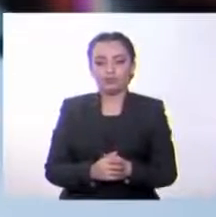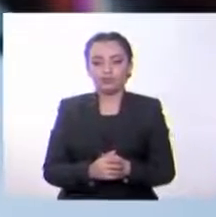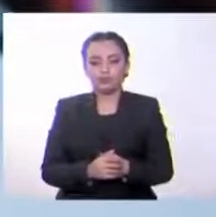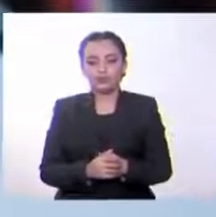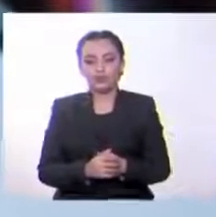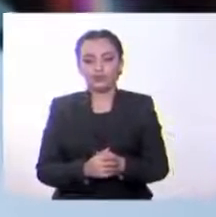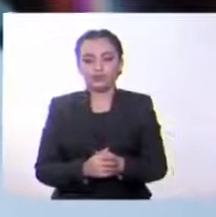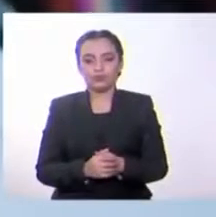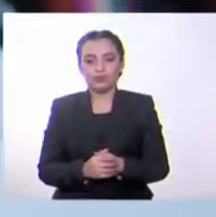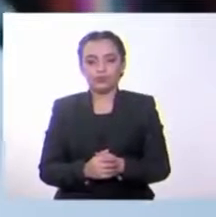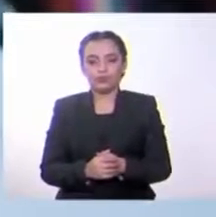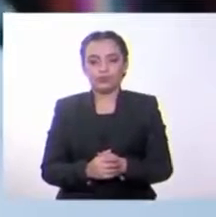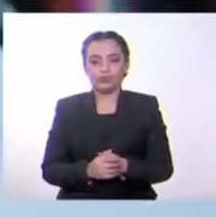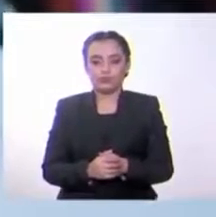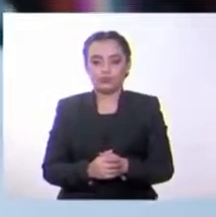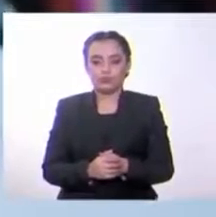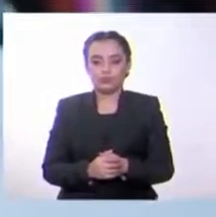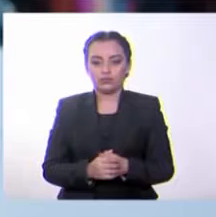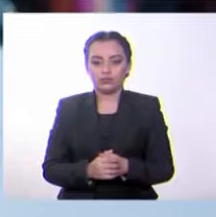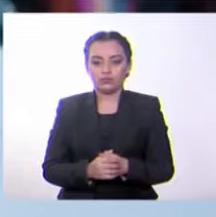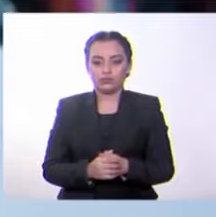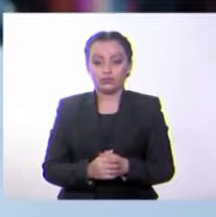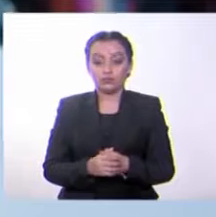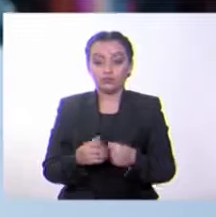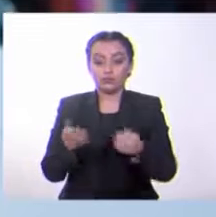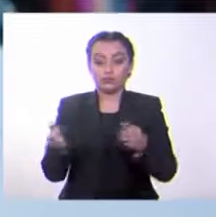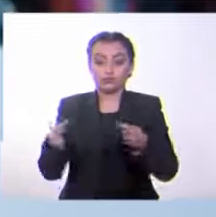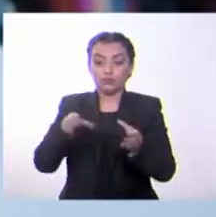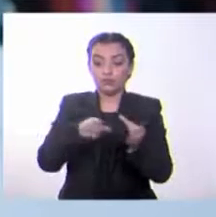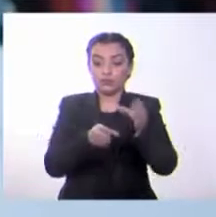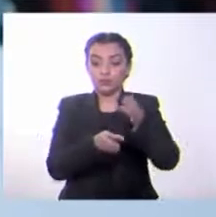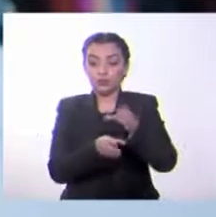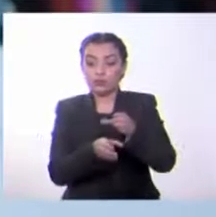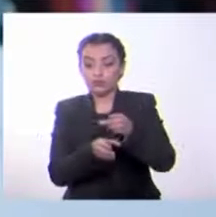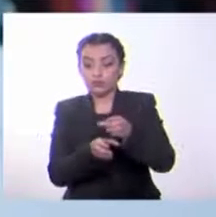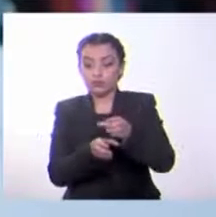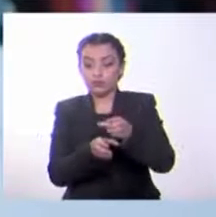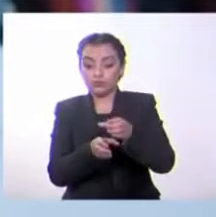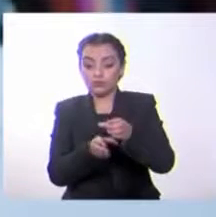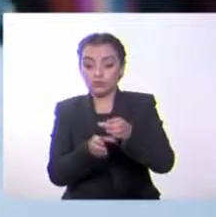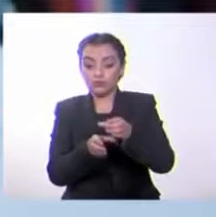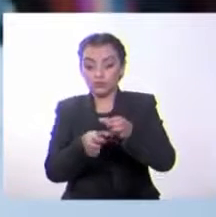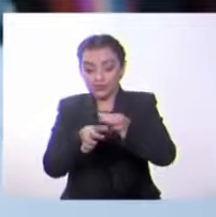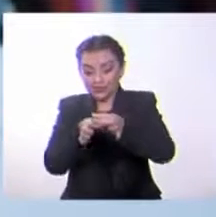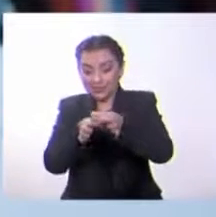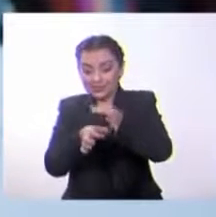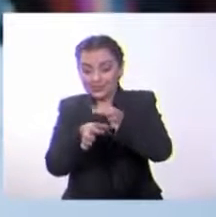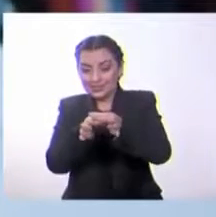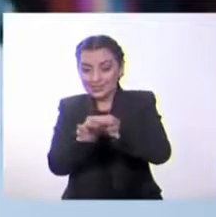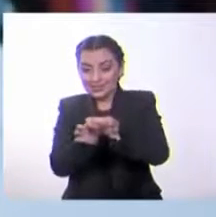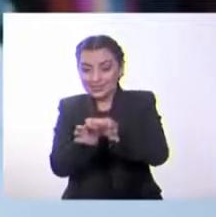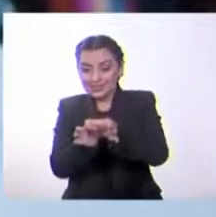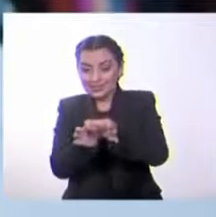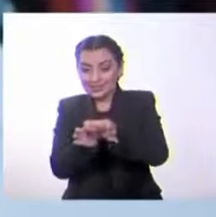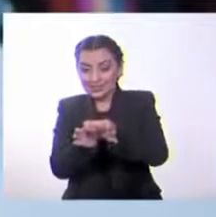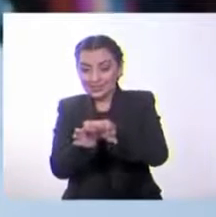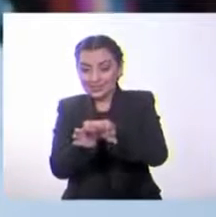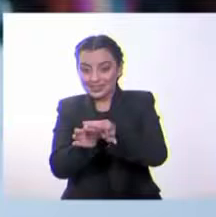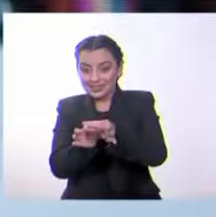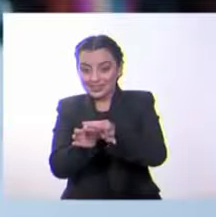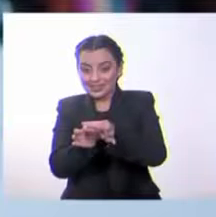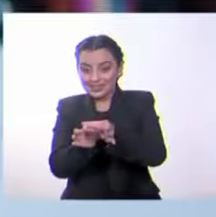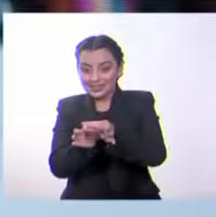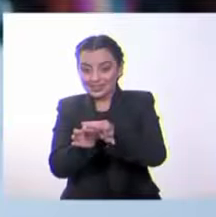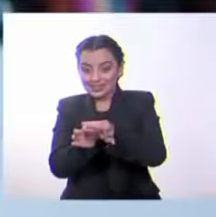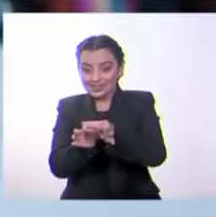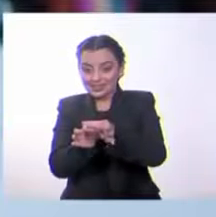Repitamos entonces, pongo el vaso, deslizo la tarjeta, hago la mojazón